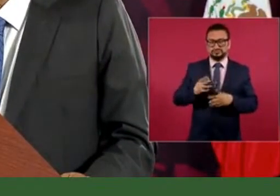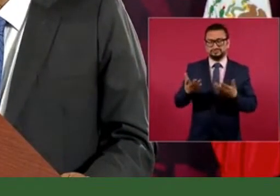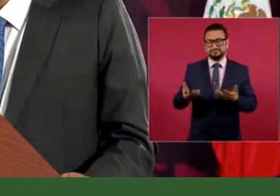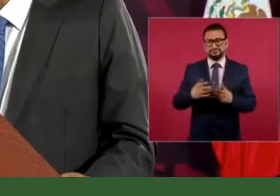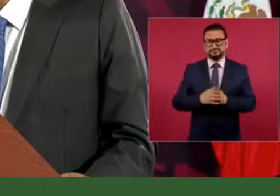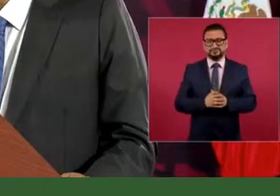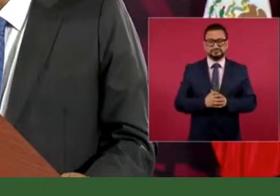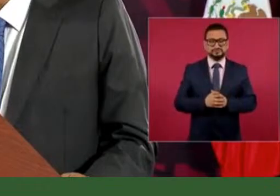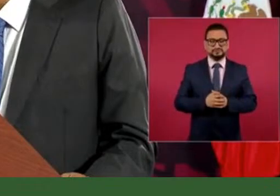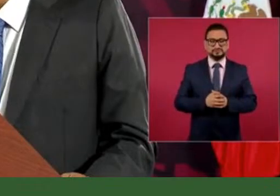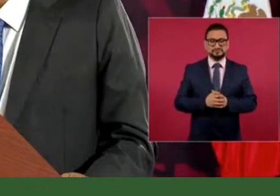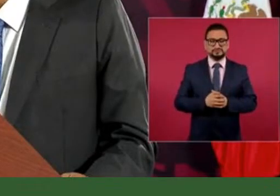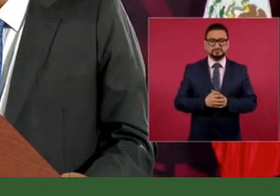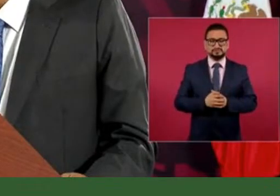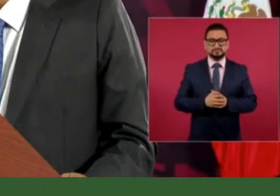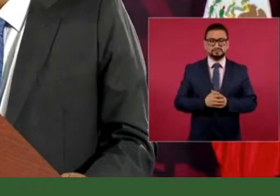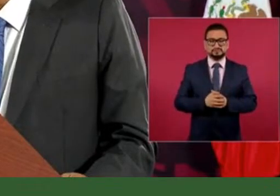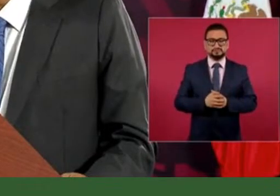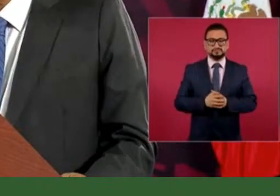Y